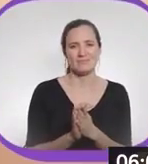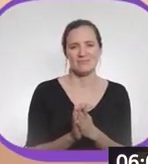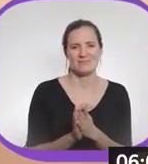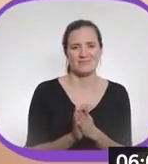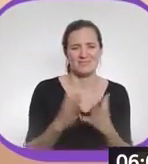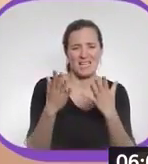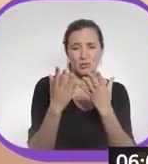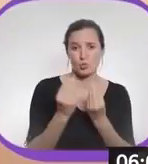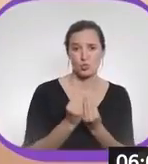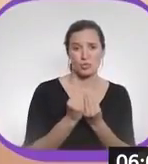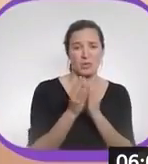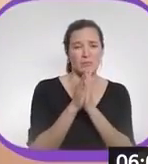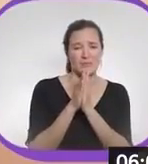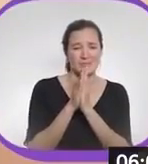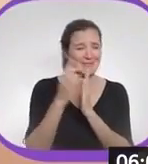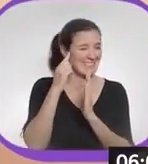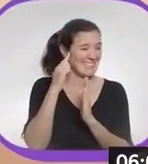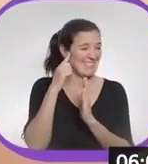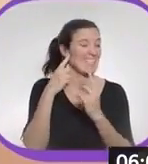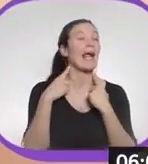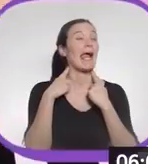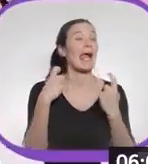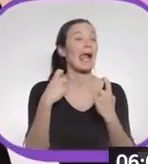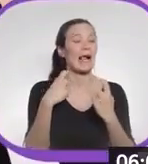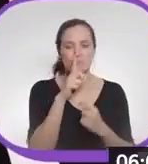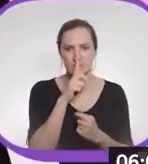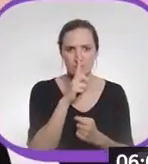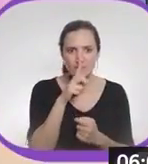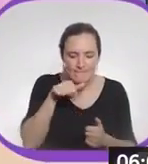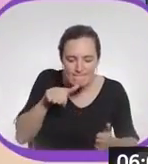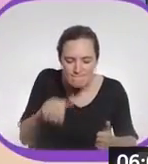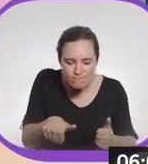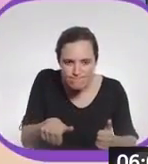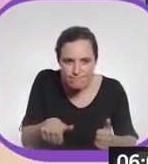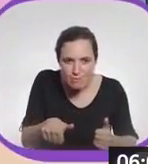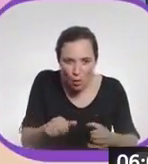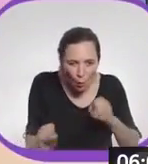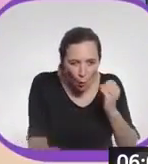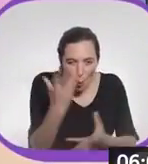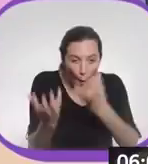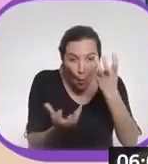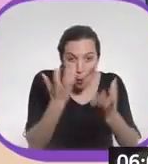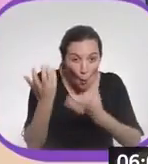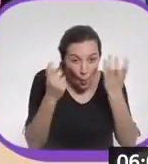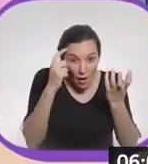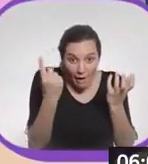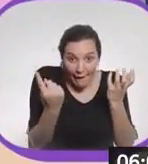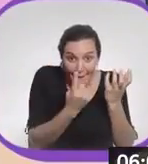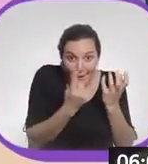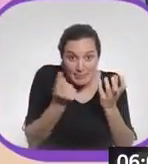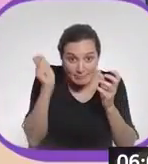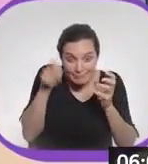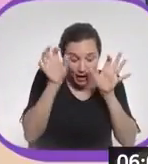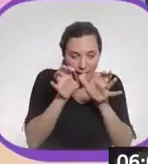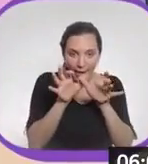¡Sáquenos de aquí! ¡Socorro! ¡Wendy me acaba de gritar en el oído! ¡Silencio! ¡Presionaré el botón de evaporar de la olla Crocker! ¡En 10